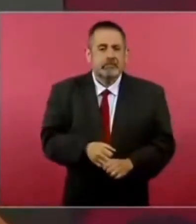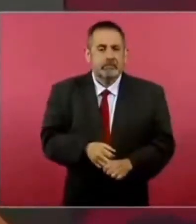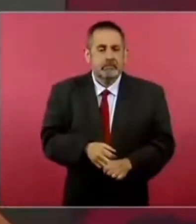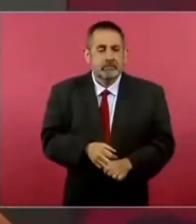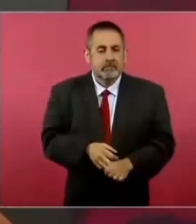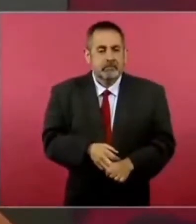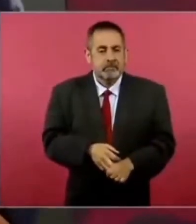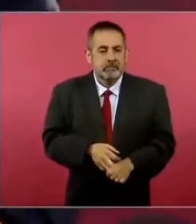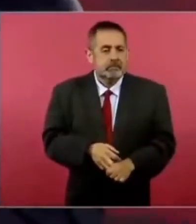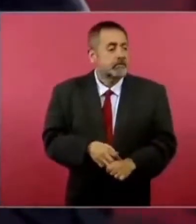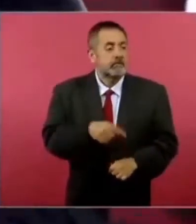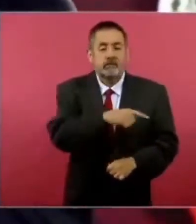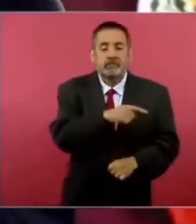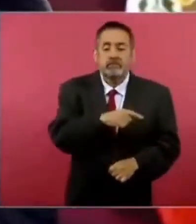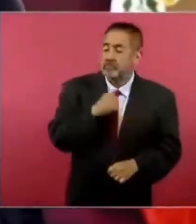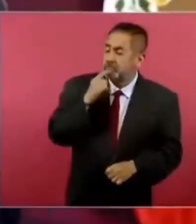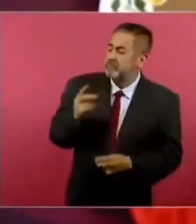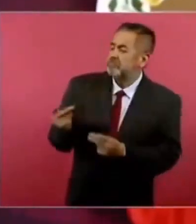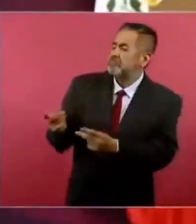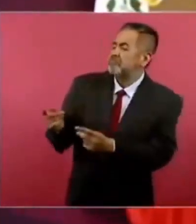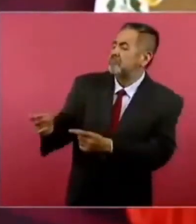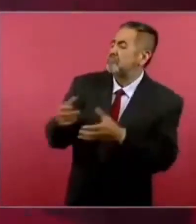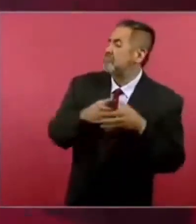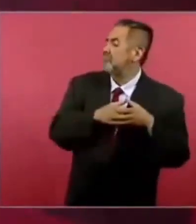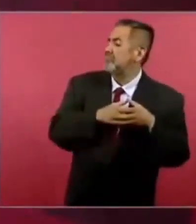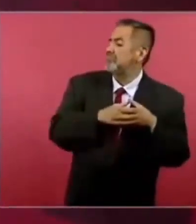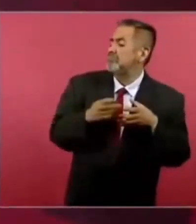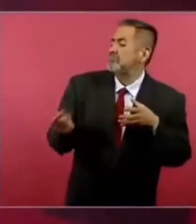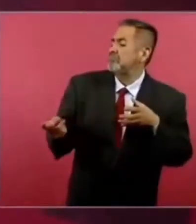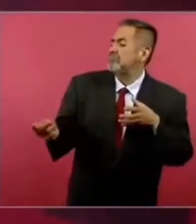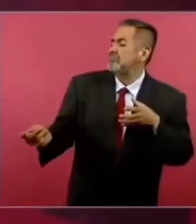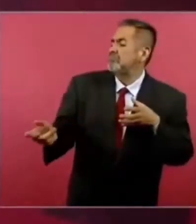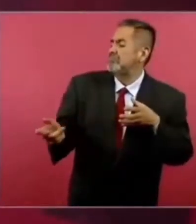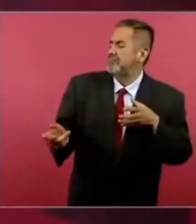apúrate, apúrate, apúrate, apúrate, apúrate,